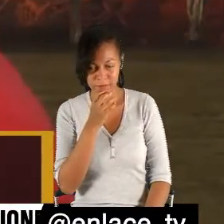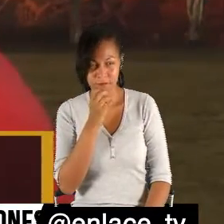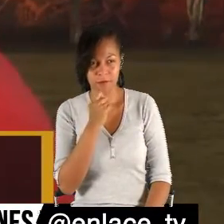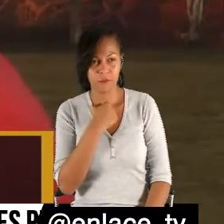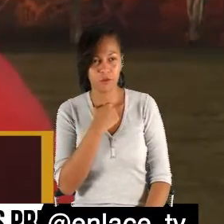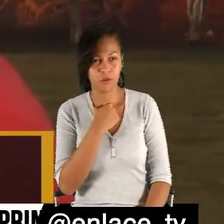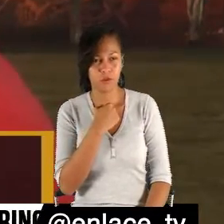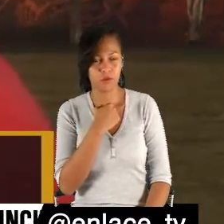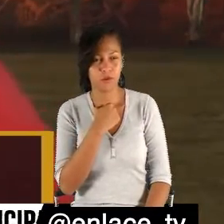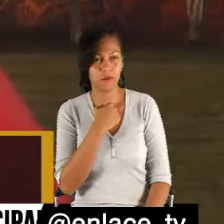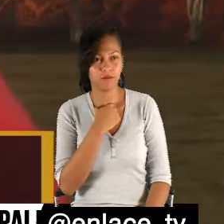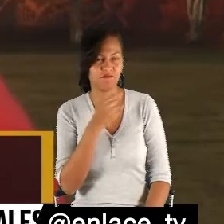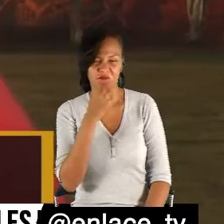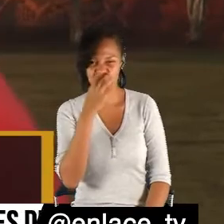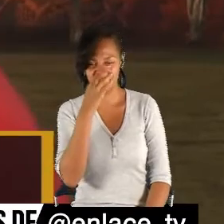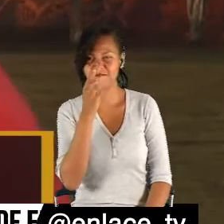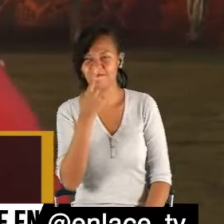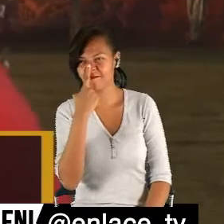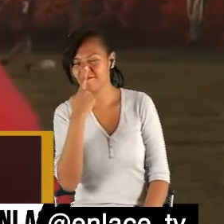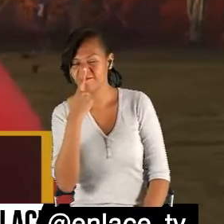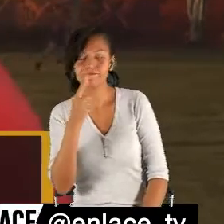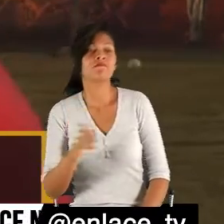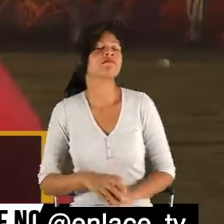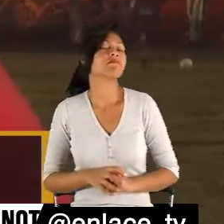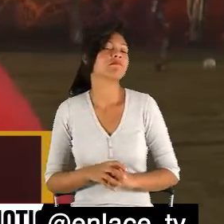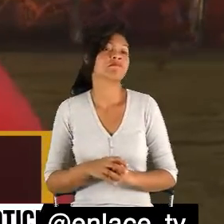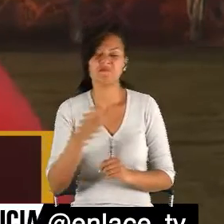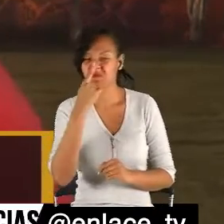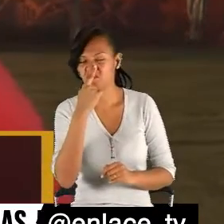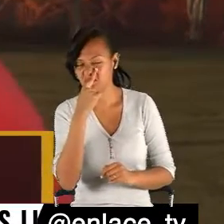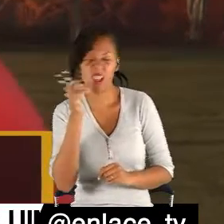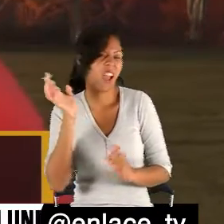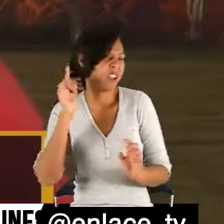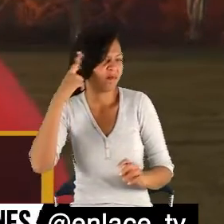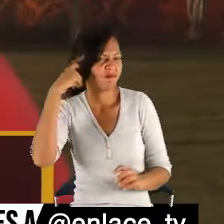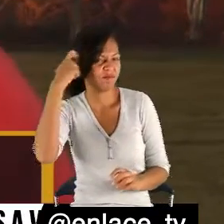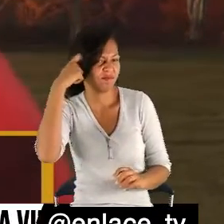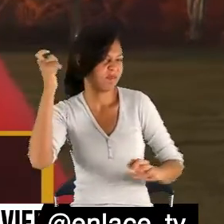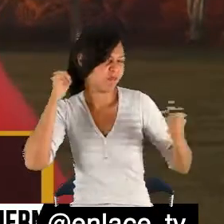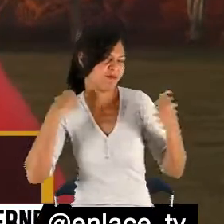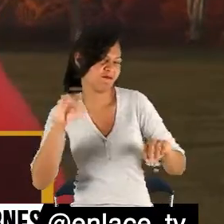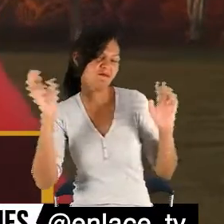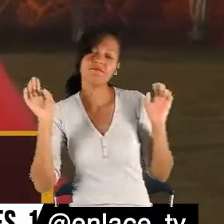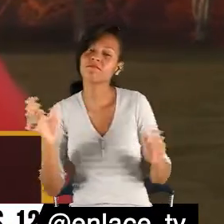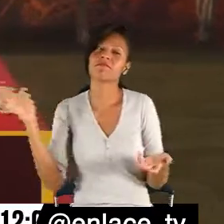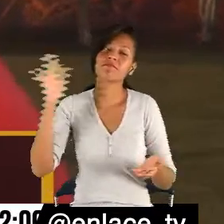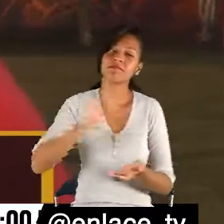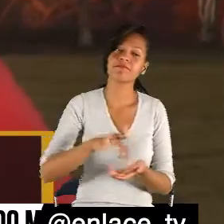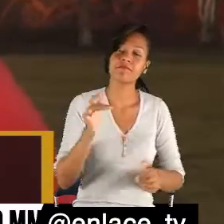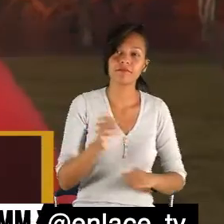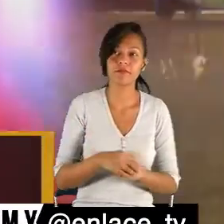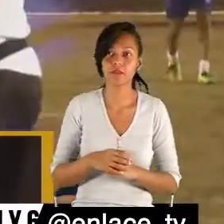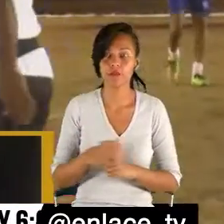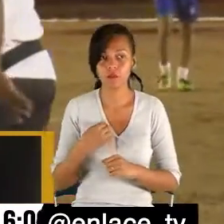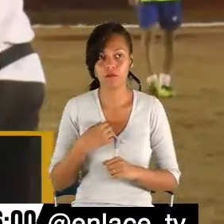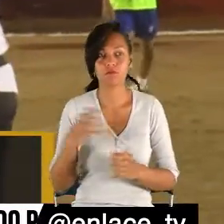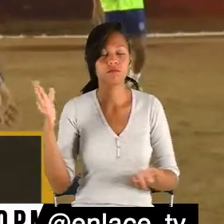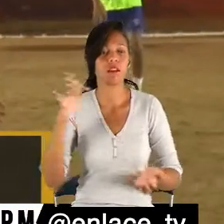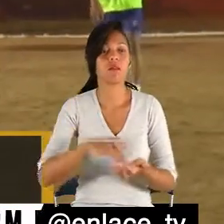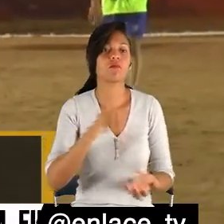viene aventurar cómo se dice uno con sacrificio gana cosas viene llegue a bucaramanga